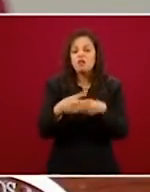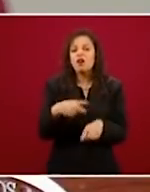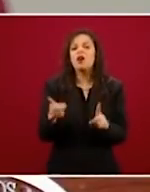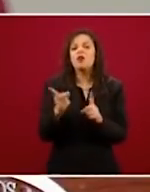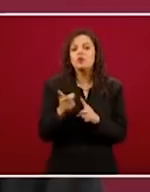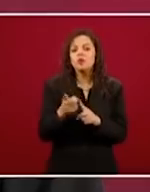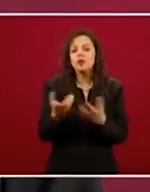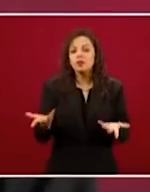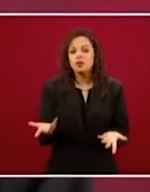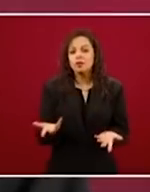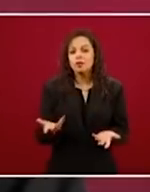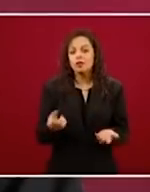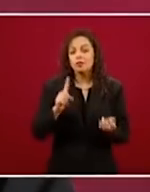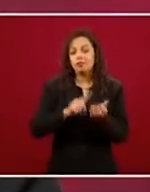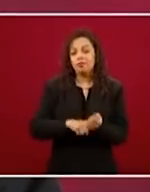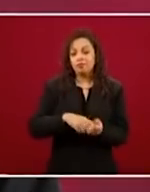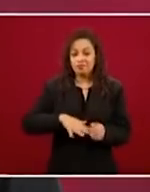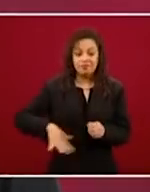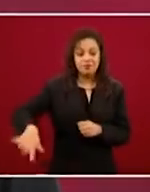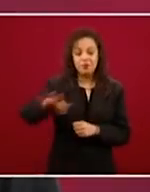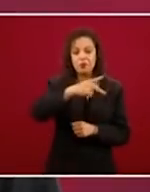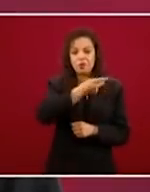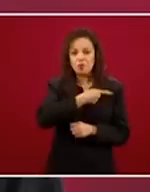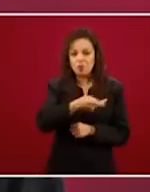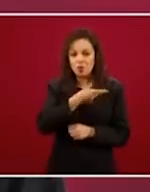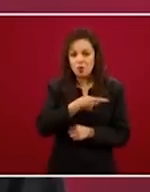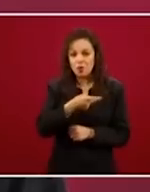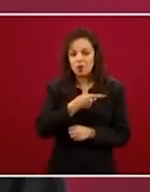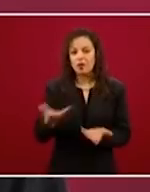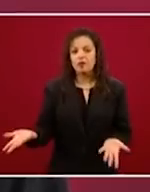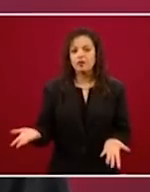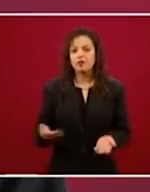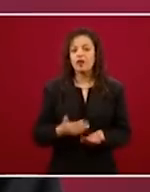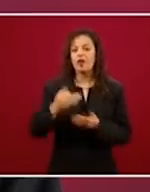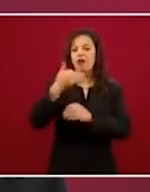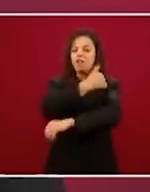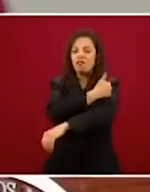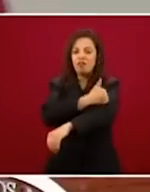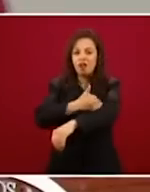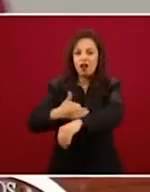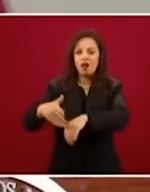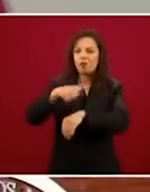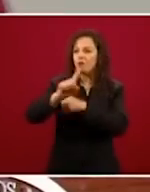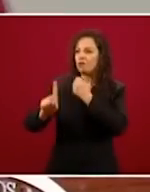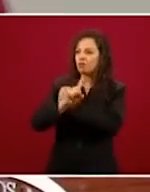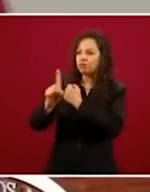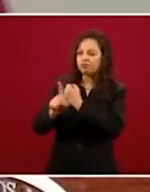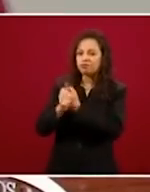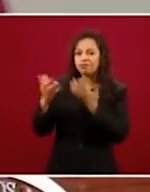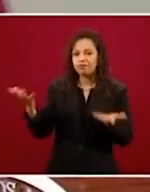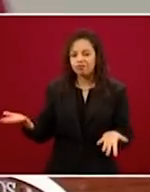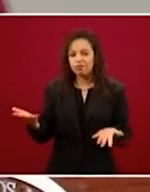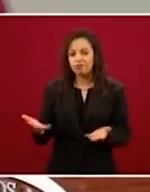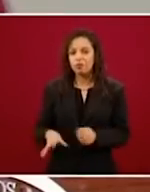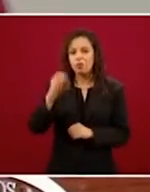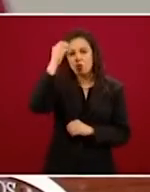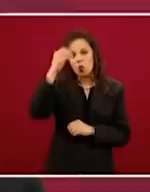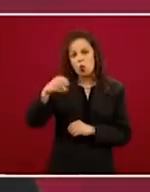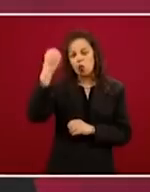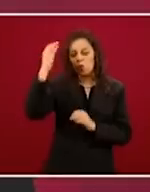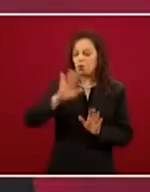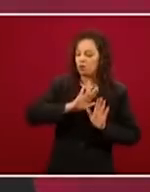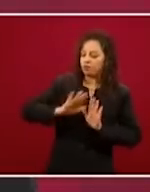la pobreza la desintegración de las familias el abandono de los jóvenes y estamos